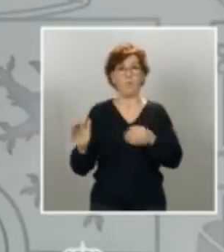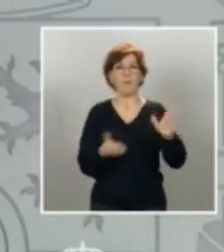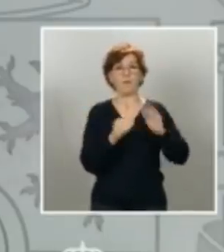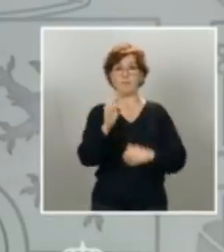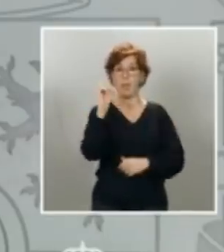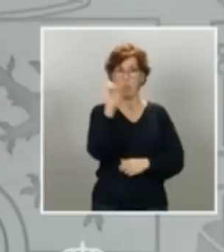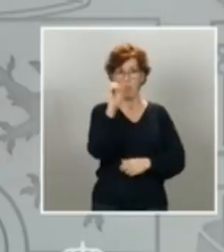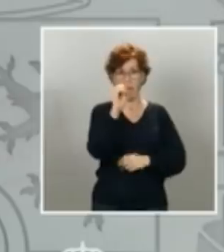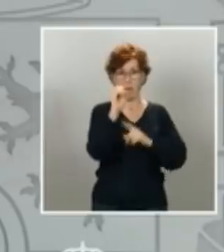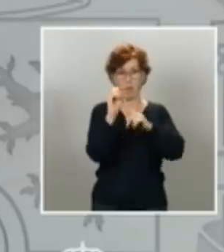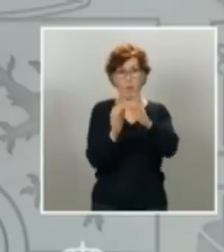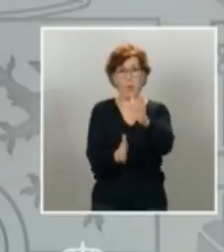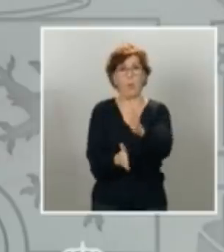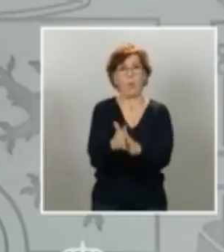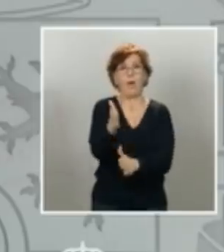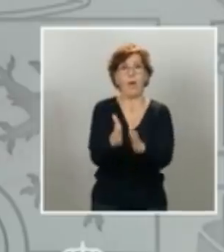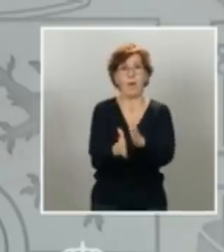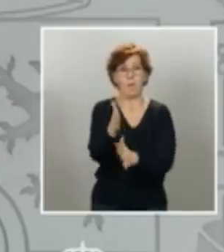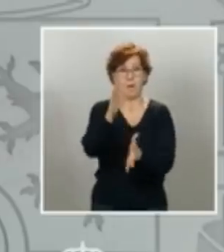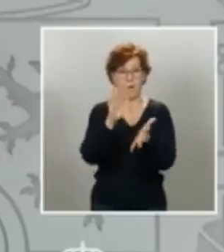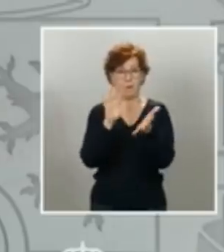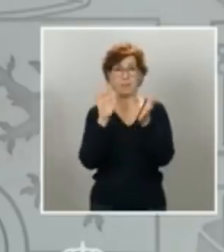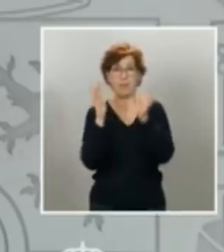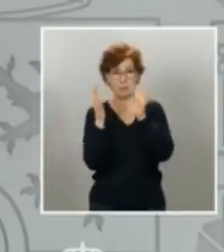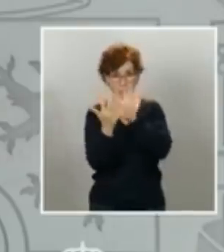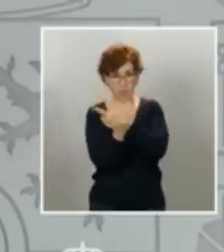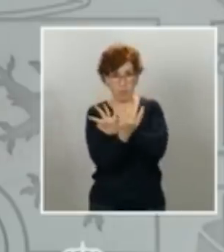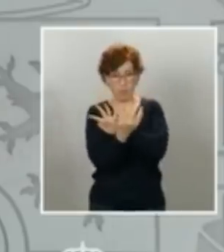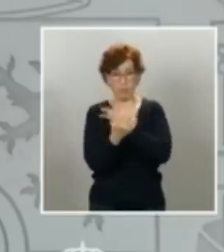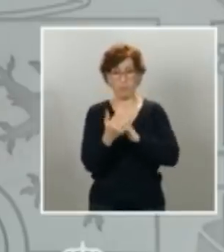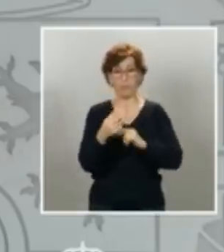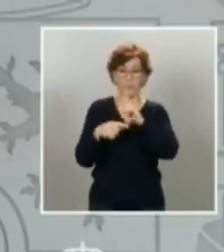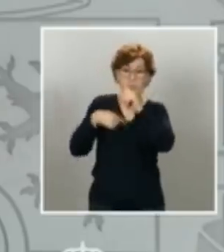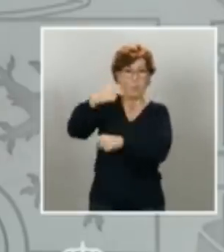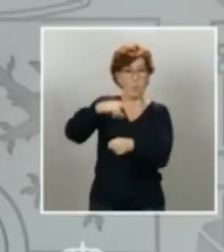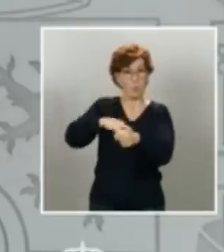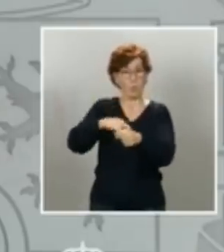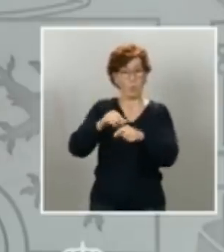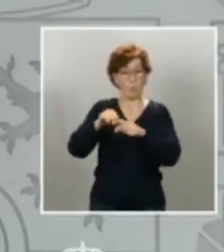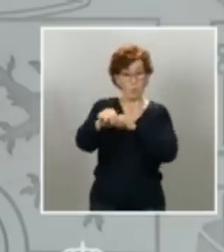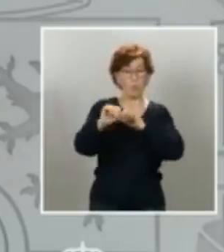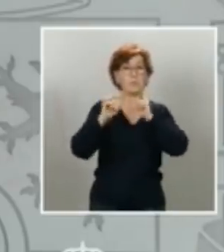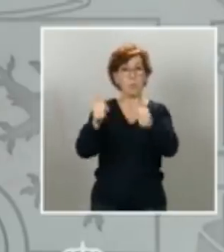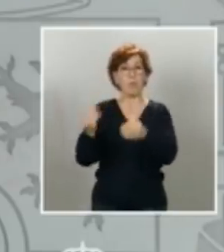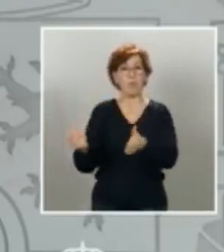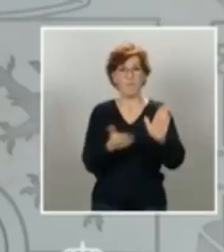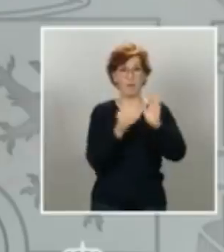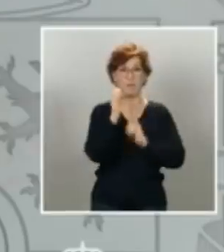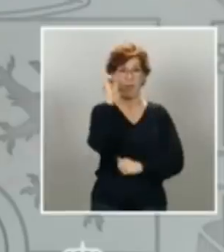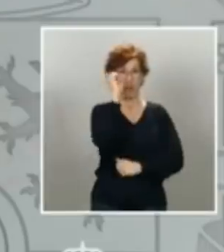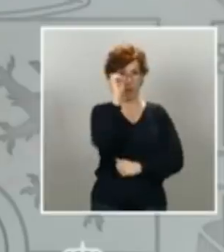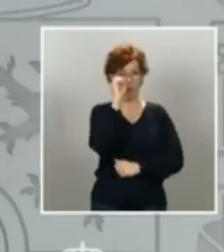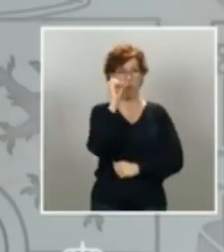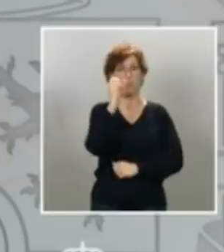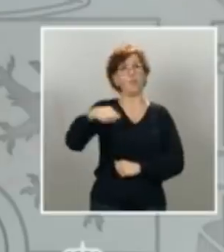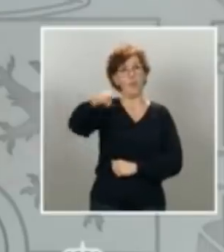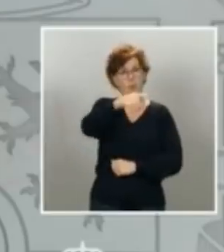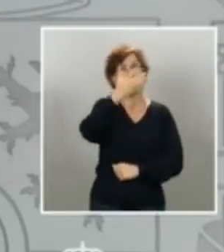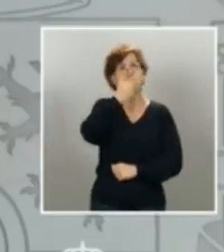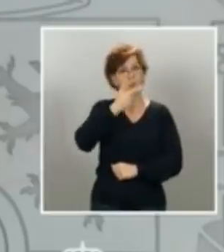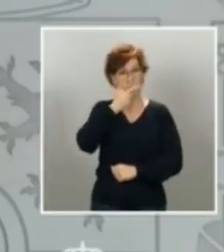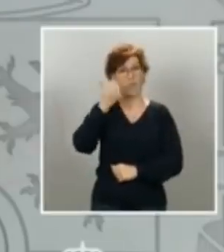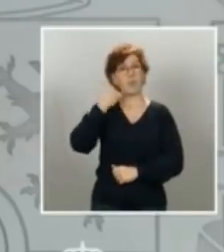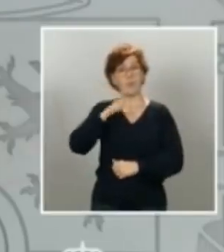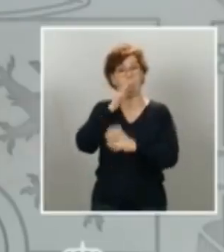nuestros sanitarios intentó engañar al mundo al decir que españa era un fenómeno en la realización de tests de poder a la población cuando era mentira